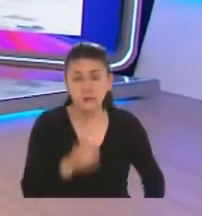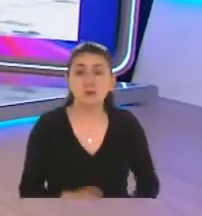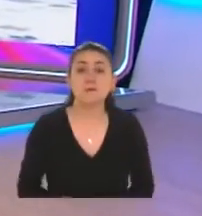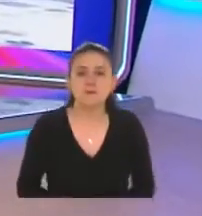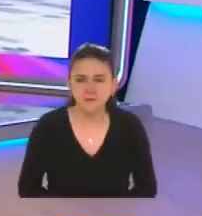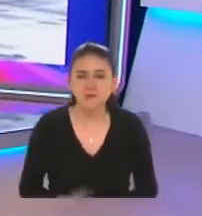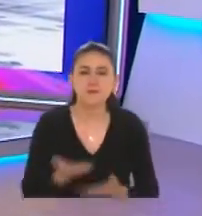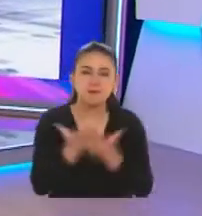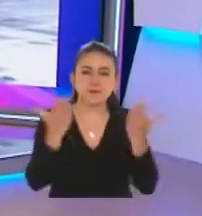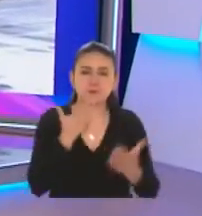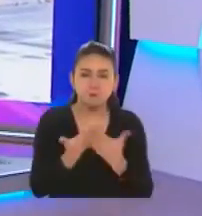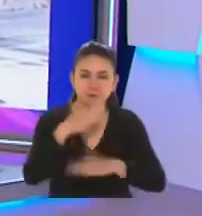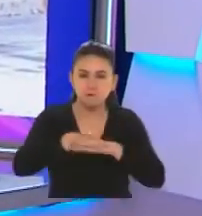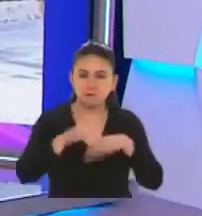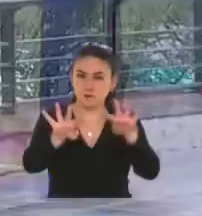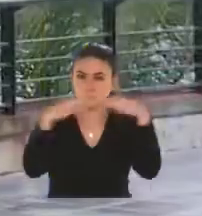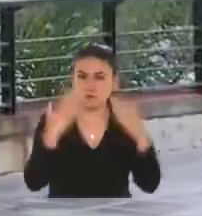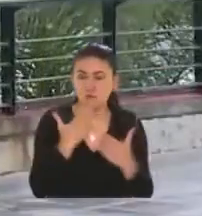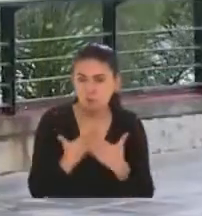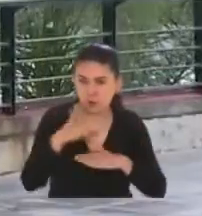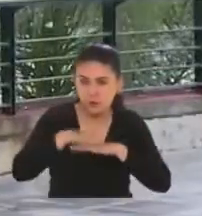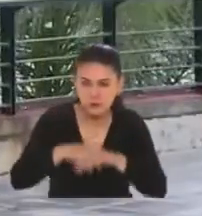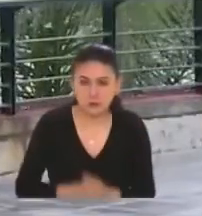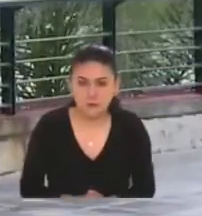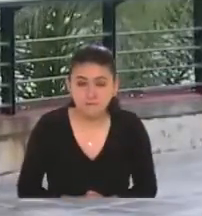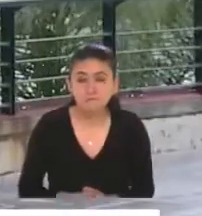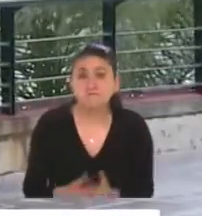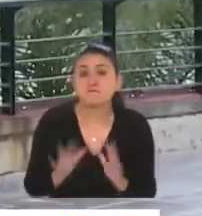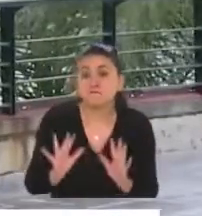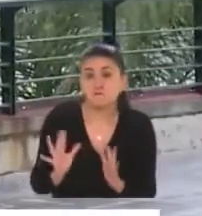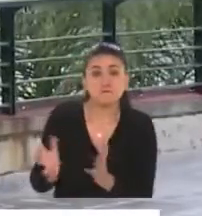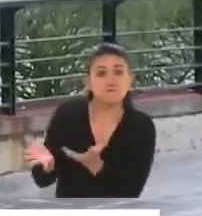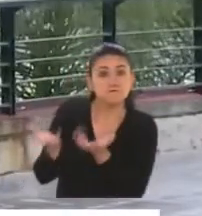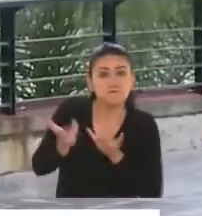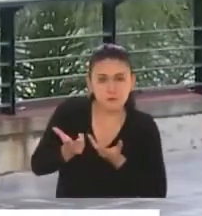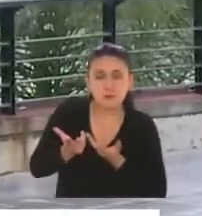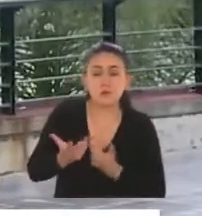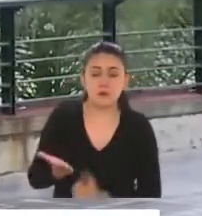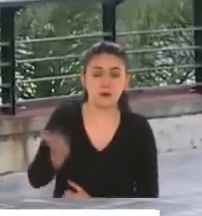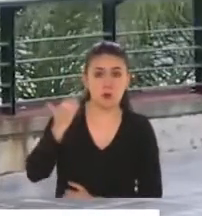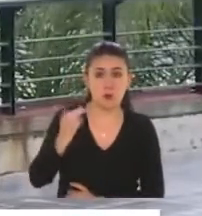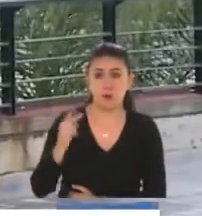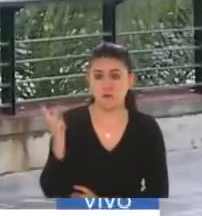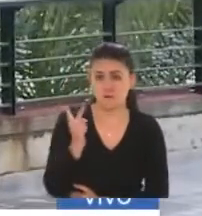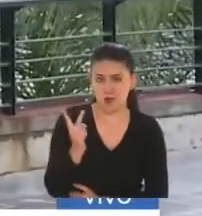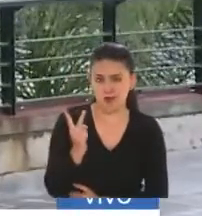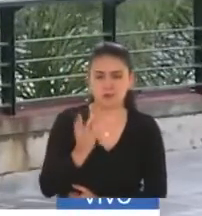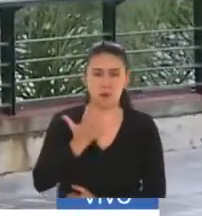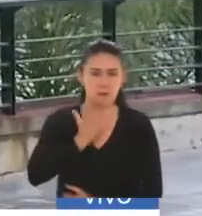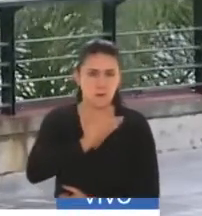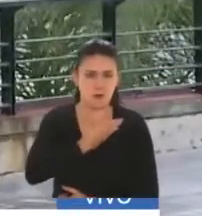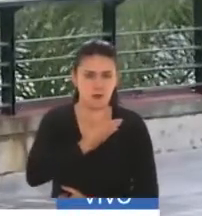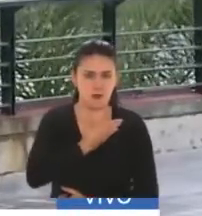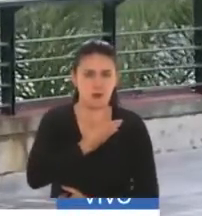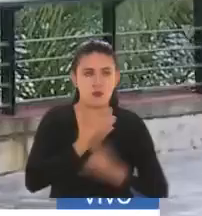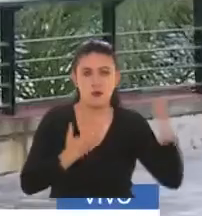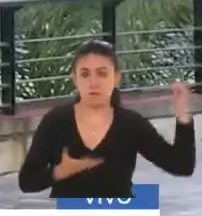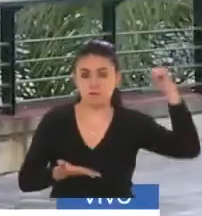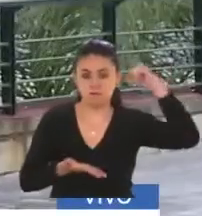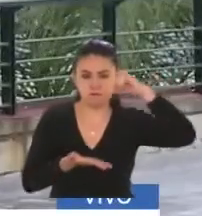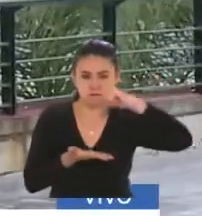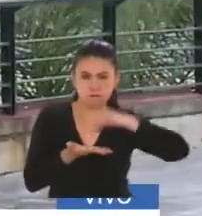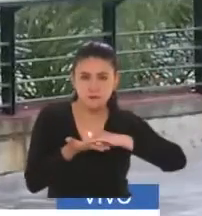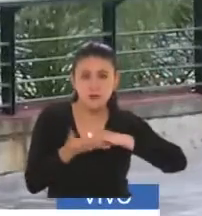Paola, televidentes, buenas tardes. Pues mire, lo que se sabe es que desde el viernes la mamá de la niña no tiene